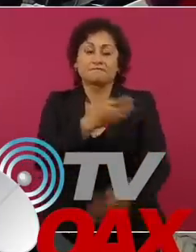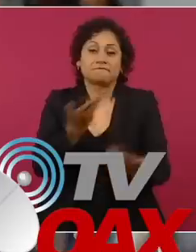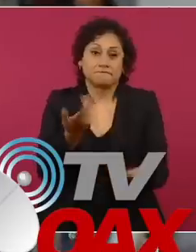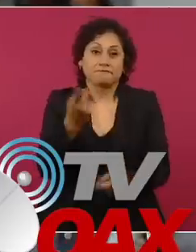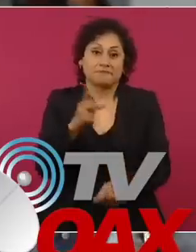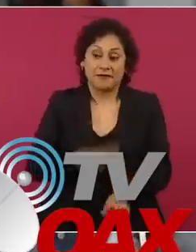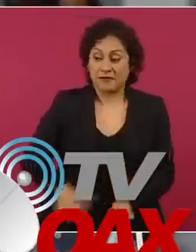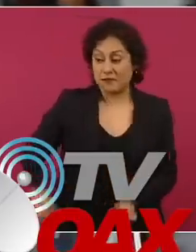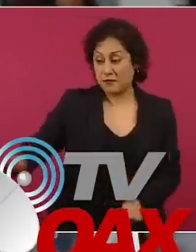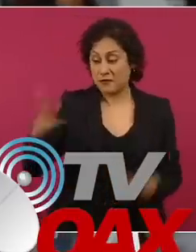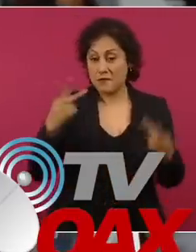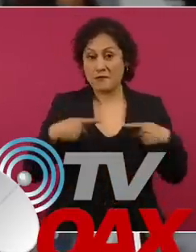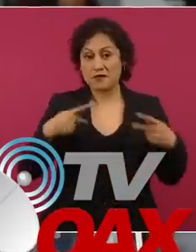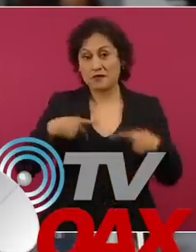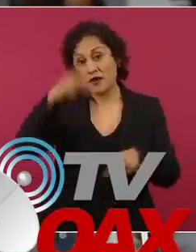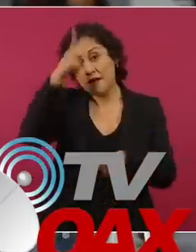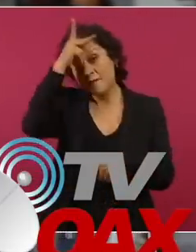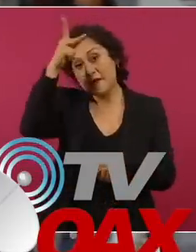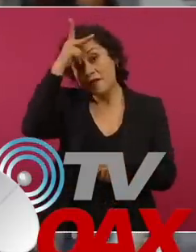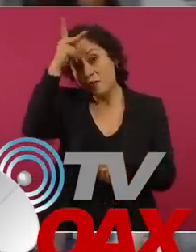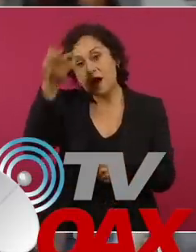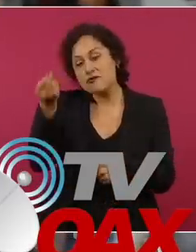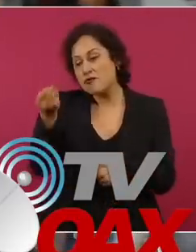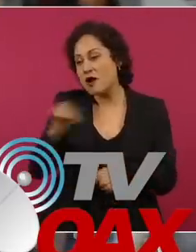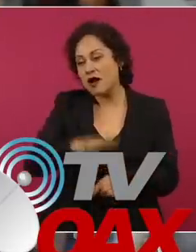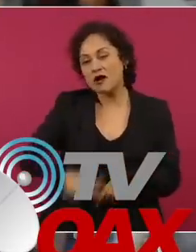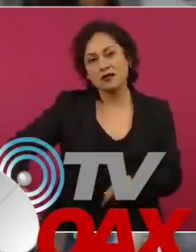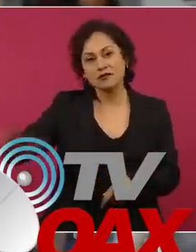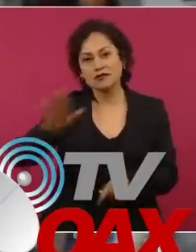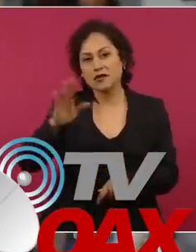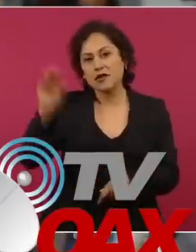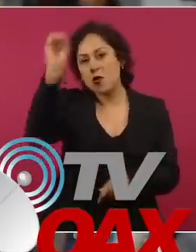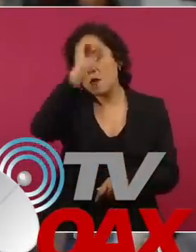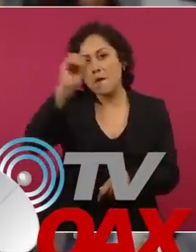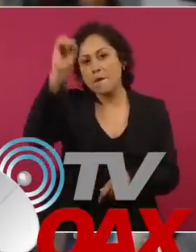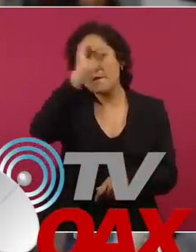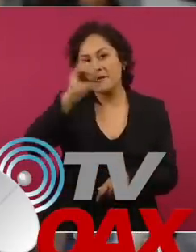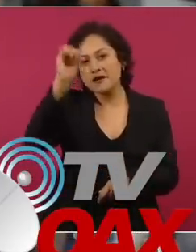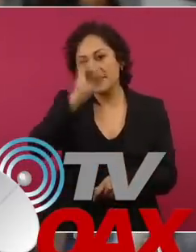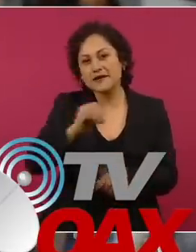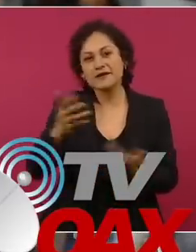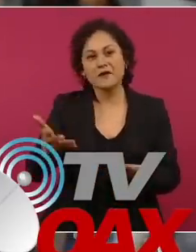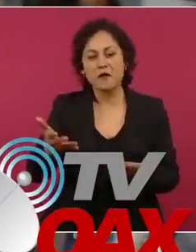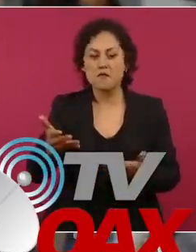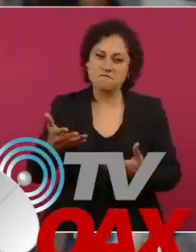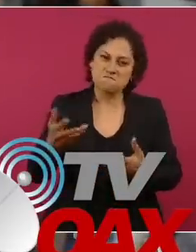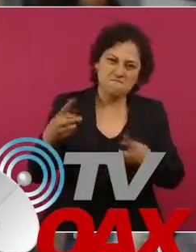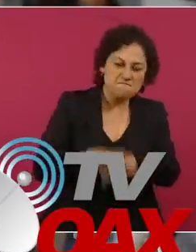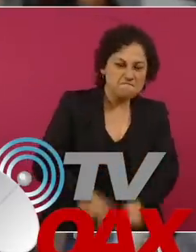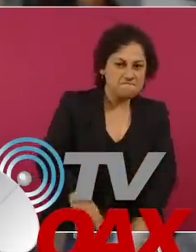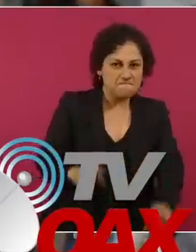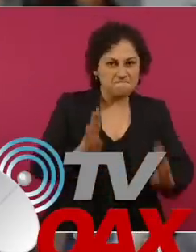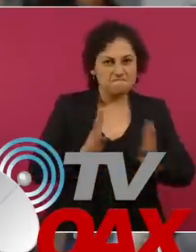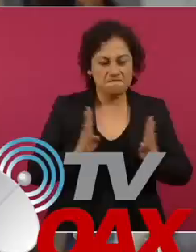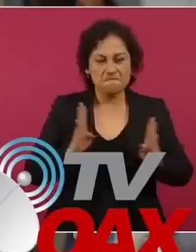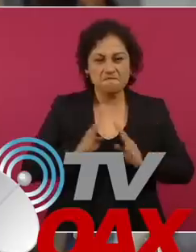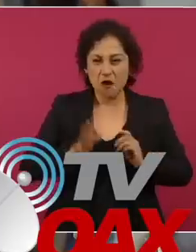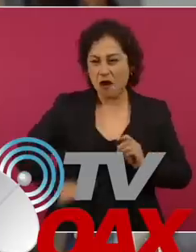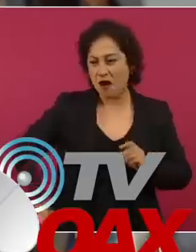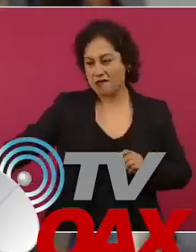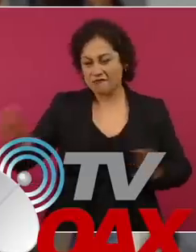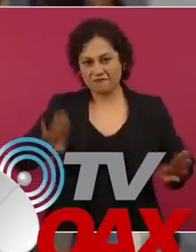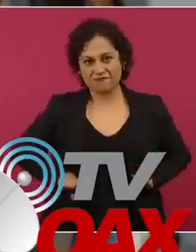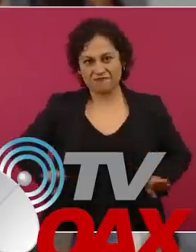pueblo peruano y a nombre del pueblo espartano que yo les llamo y espartanas luchadores, he querido